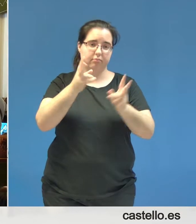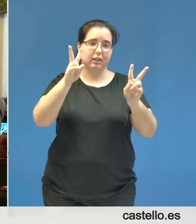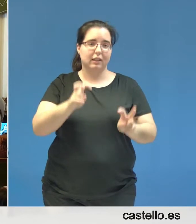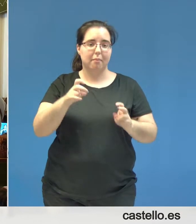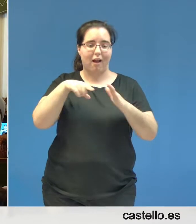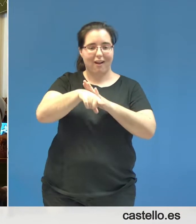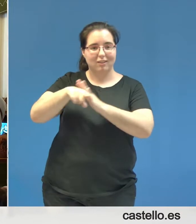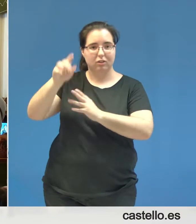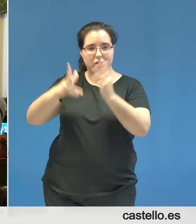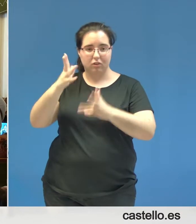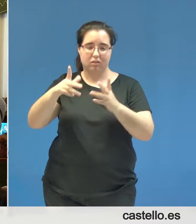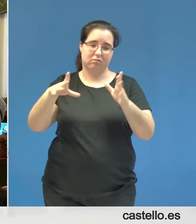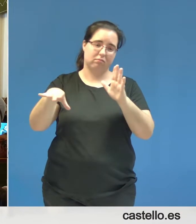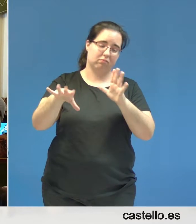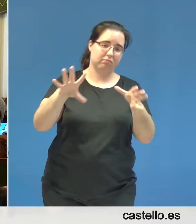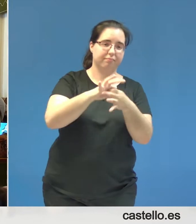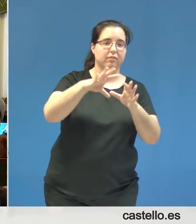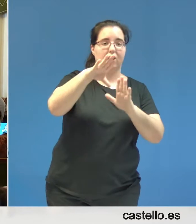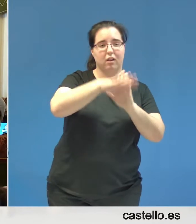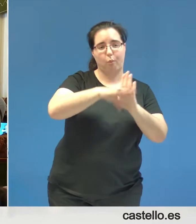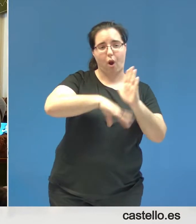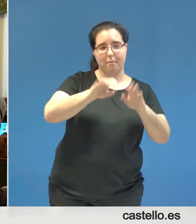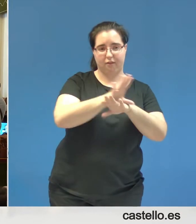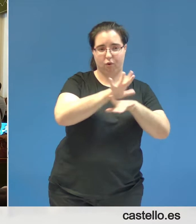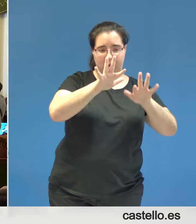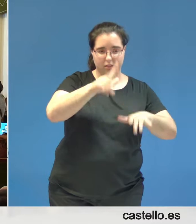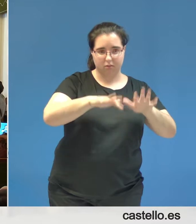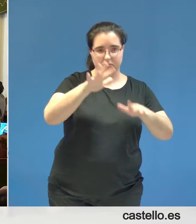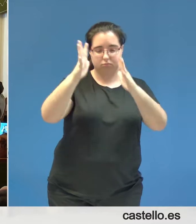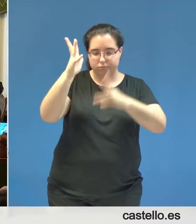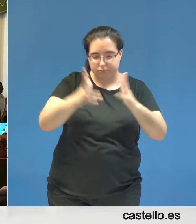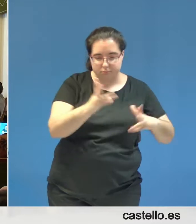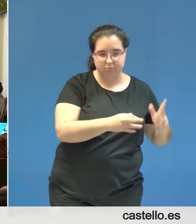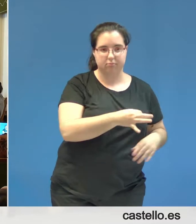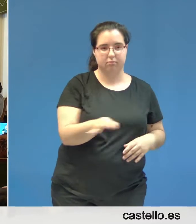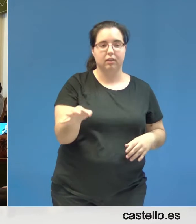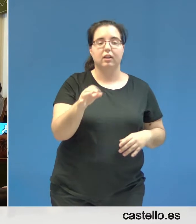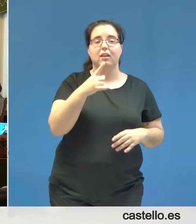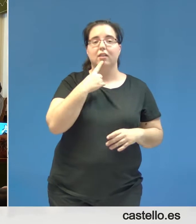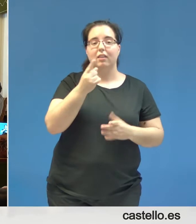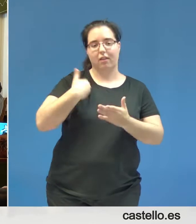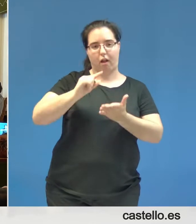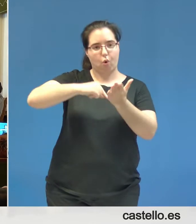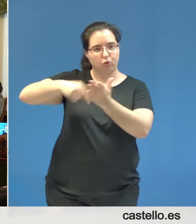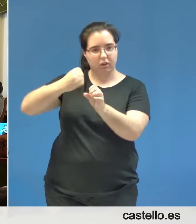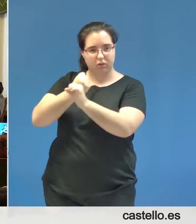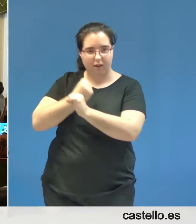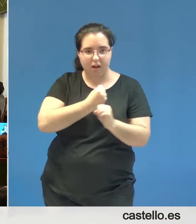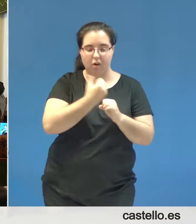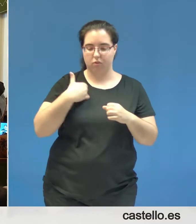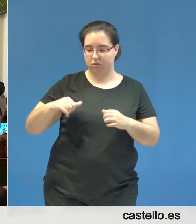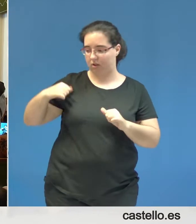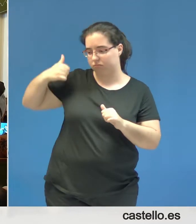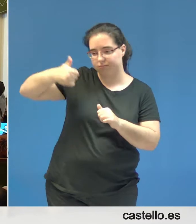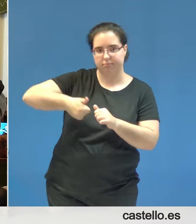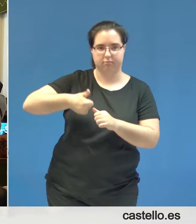herramienta informática de inventario integral del patrimonio municipal. Contratados los trabajos y realizados los mismos a lo largo de estos